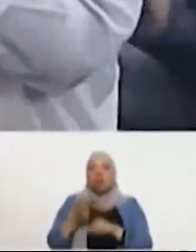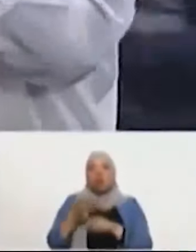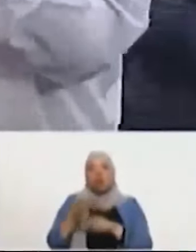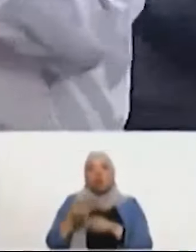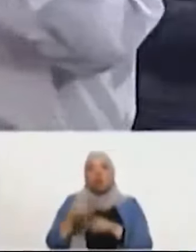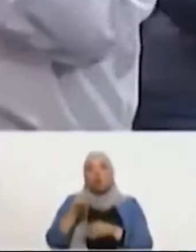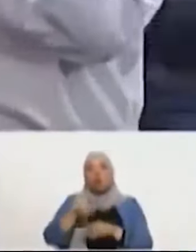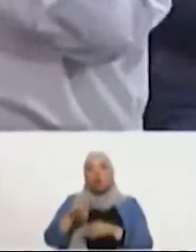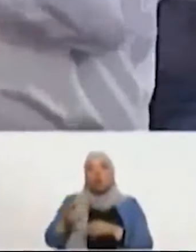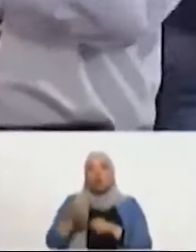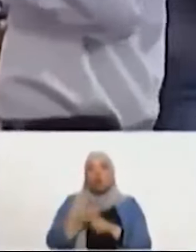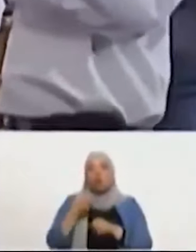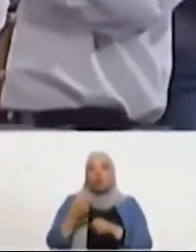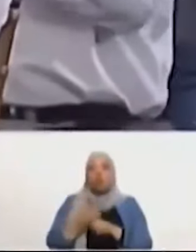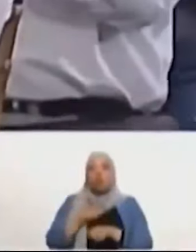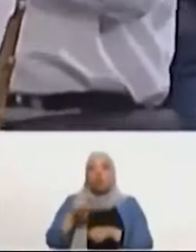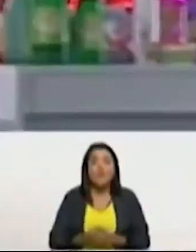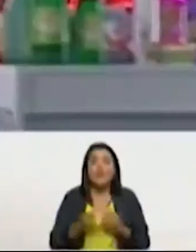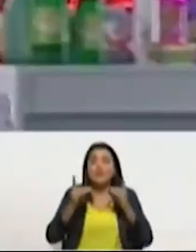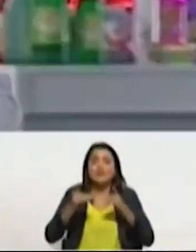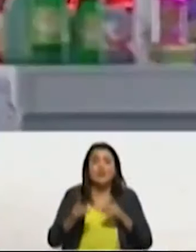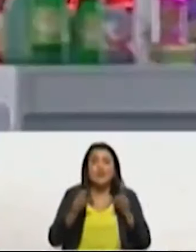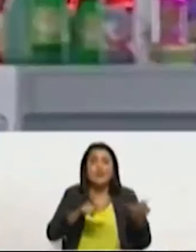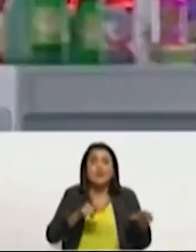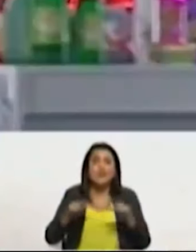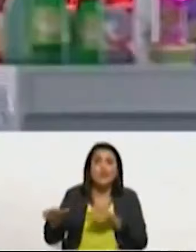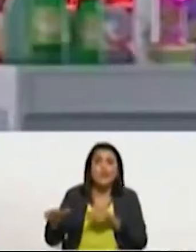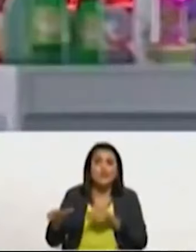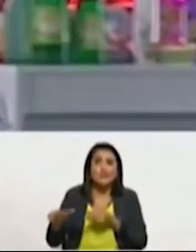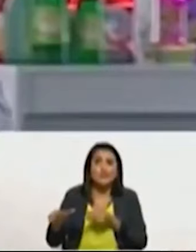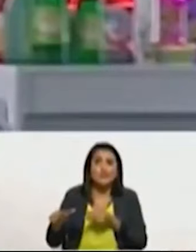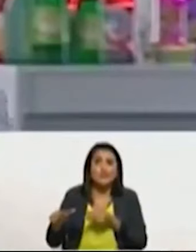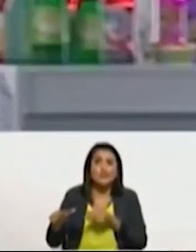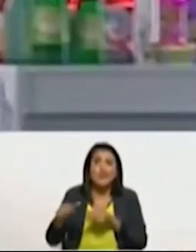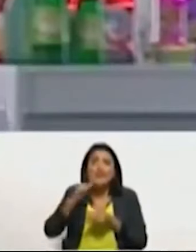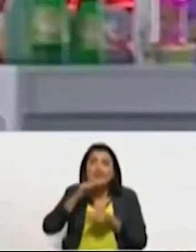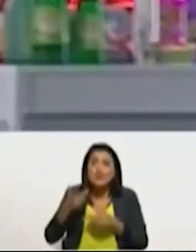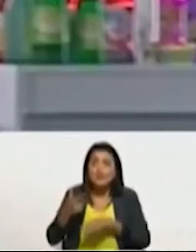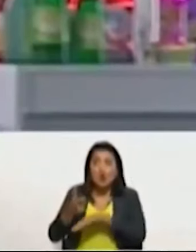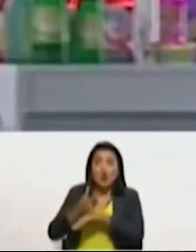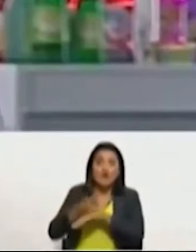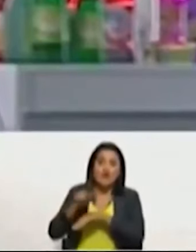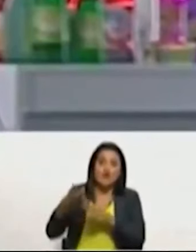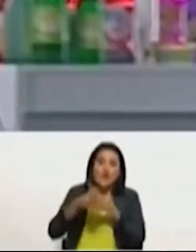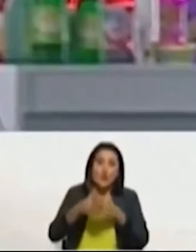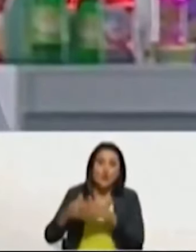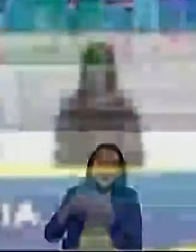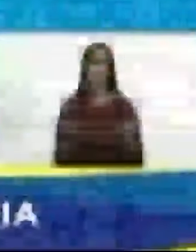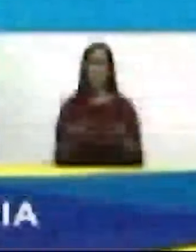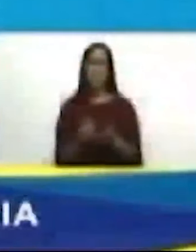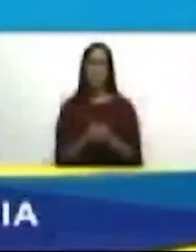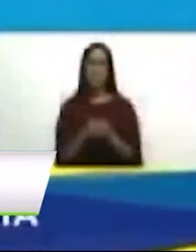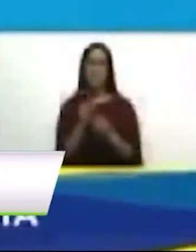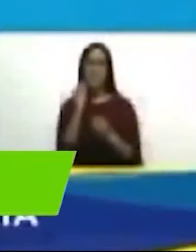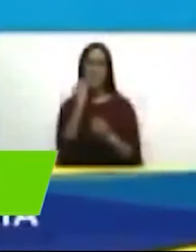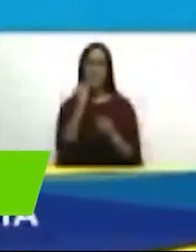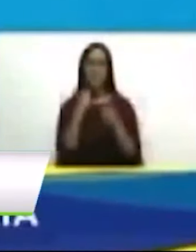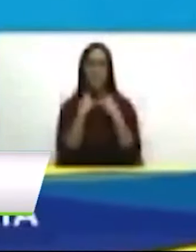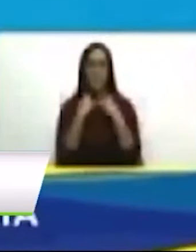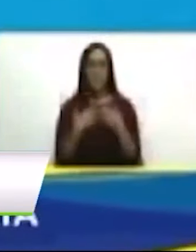Corina Machado pueda ser su contend en las próximas elecciones presidenciales los